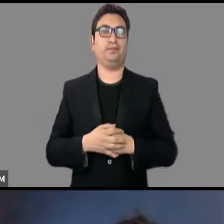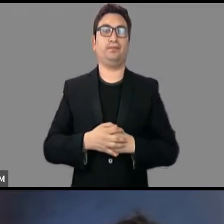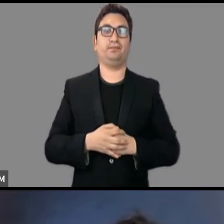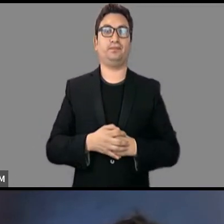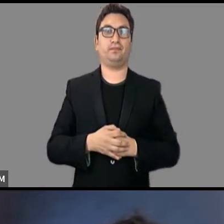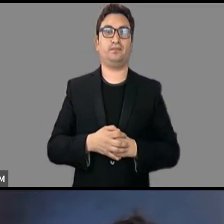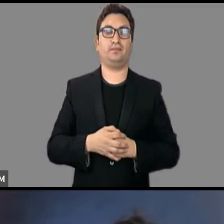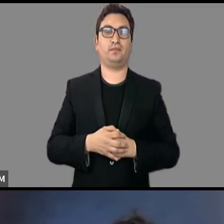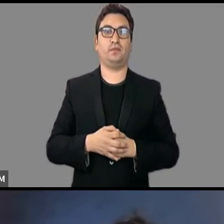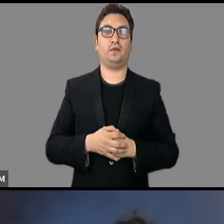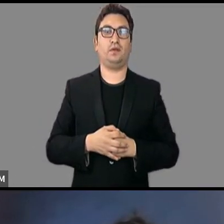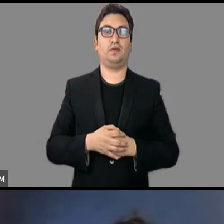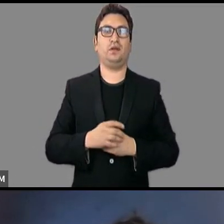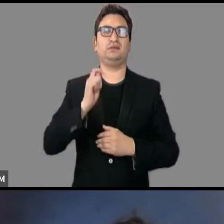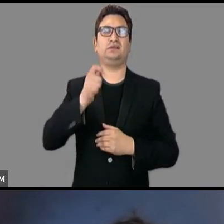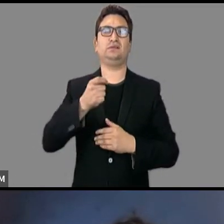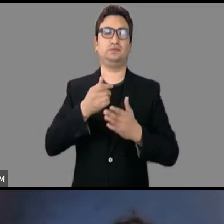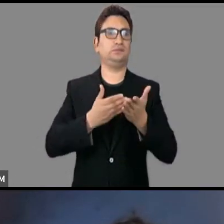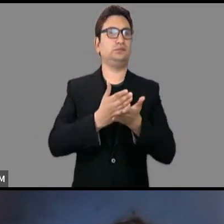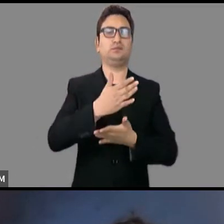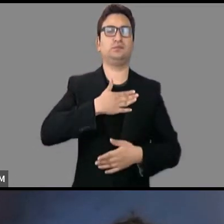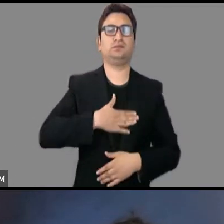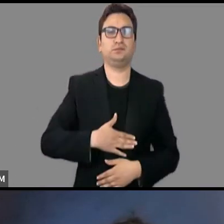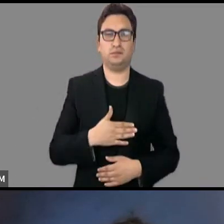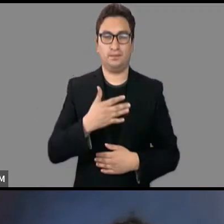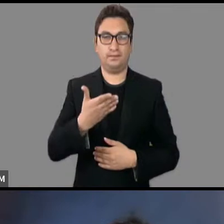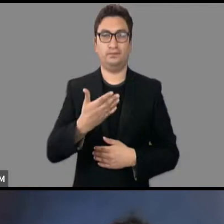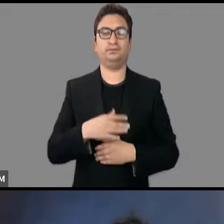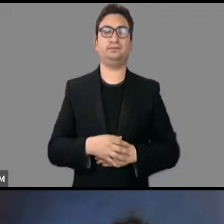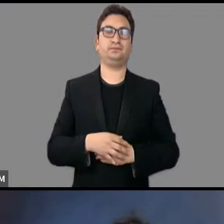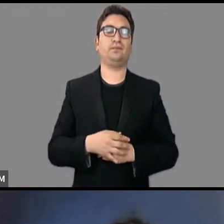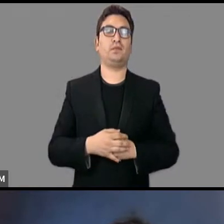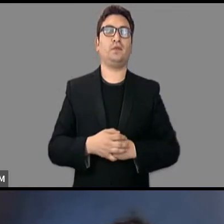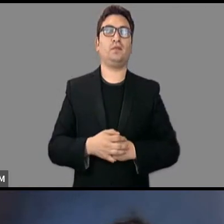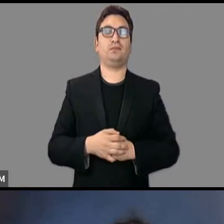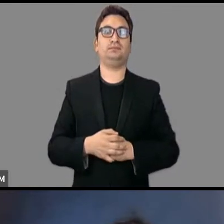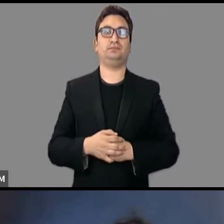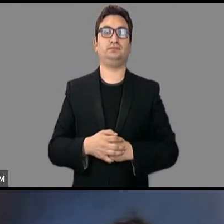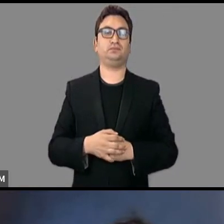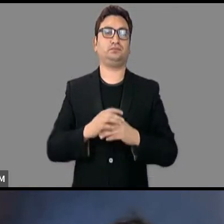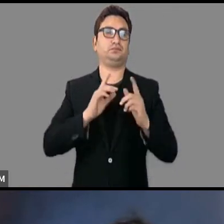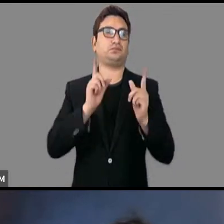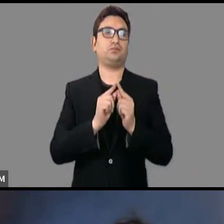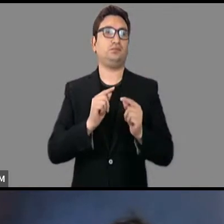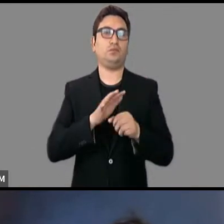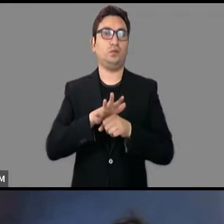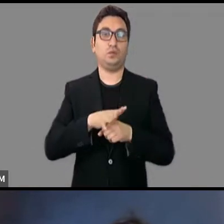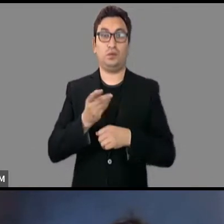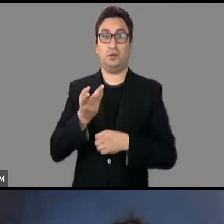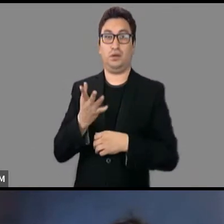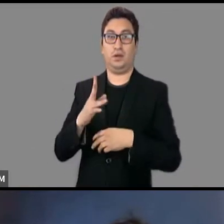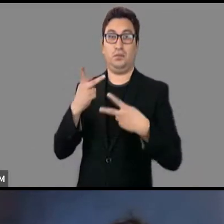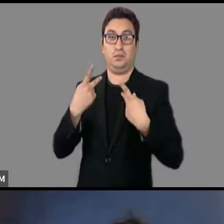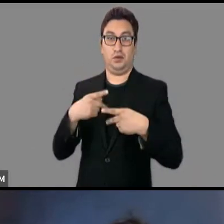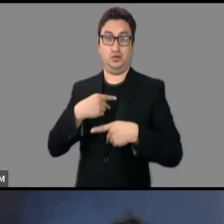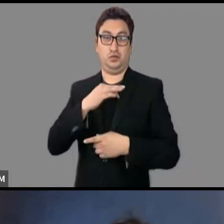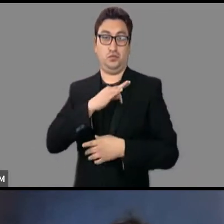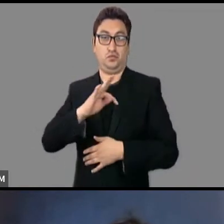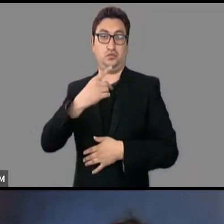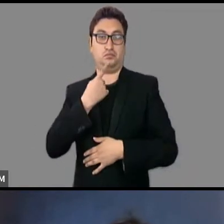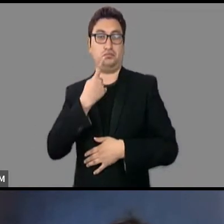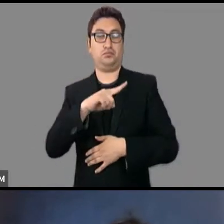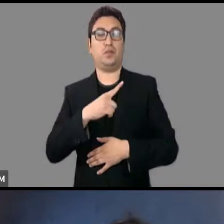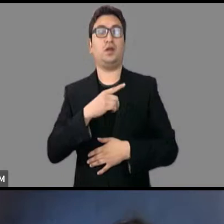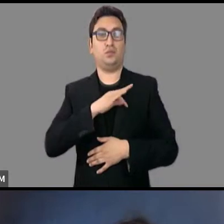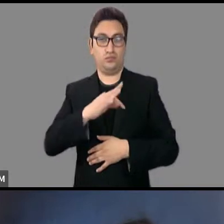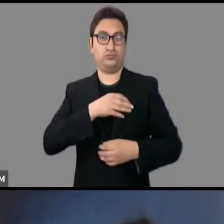acceso a la justicia? Bueno, en su sentido más acotado es simplemente que una persona pueda llevar su caso ante un juez. Pero en el caso de